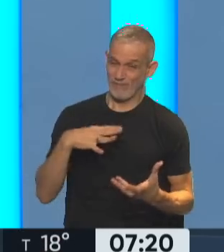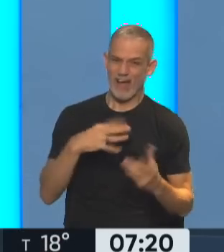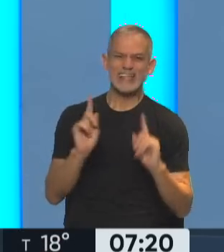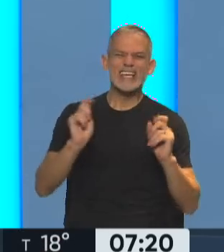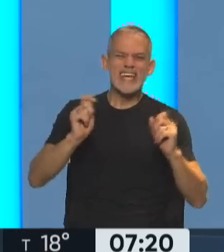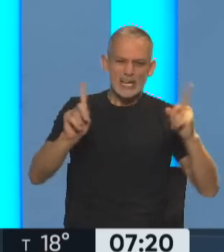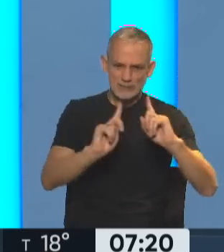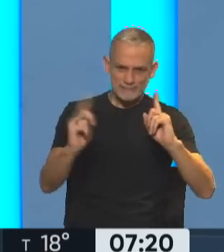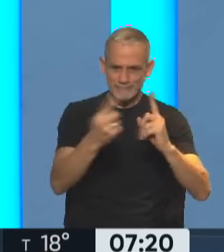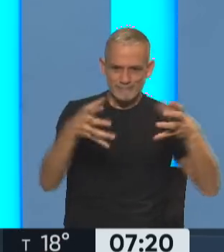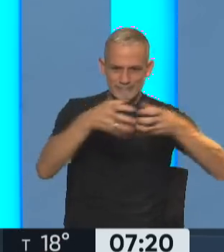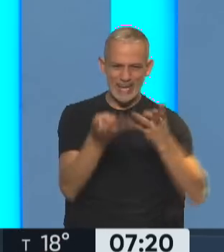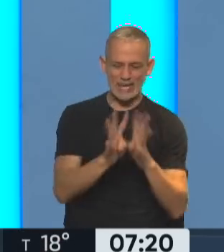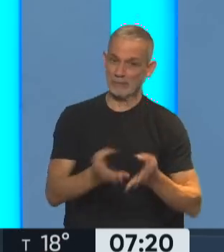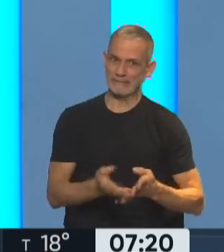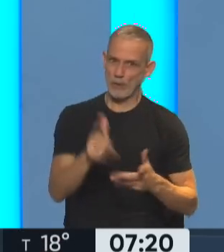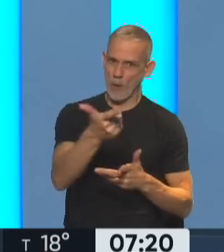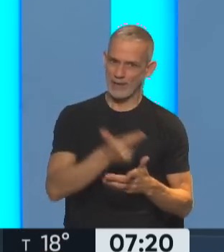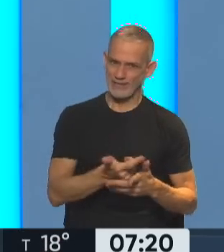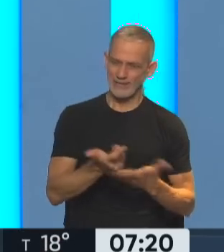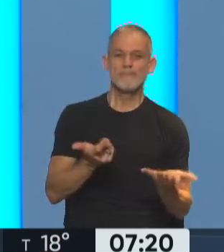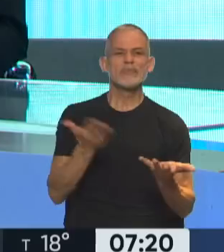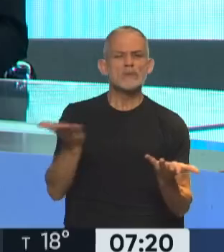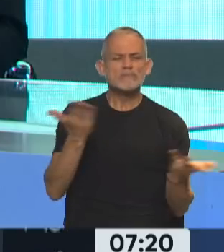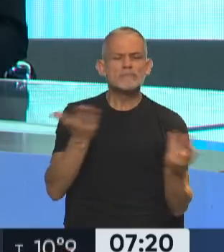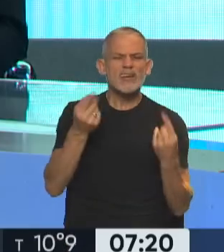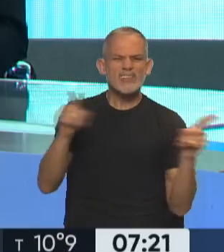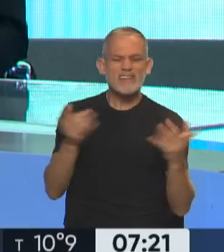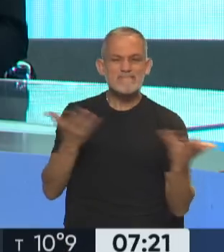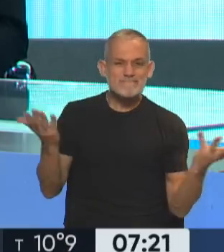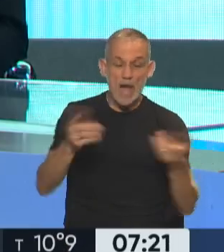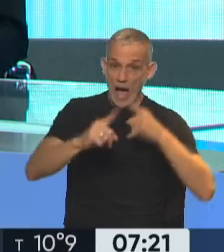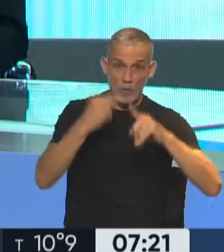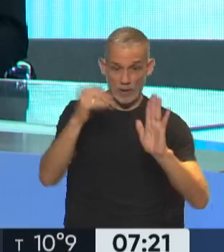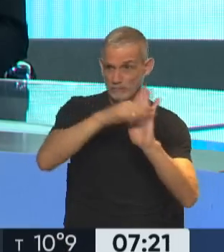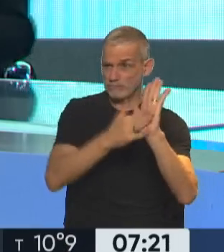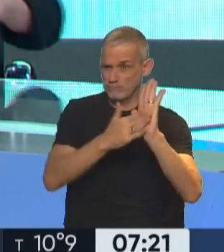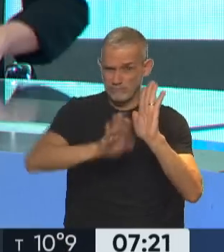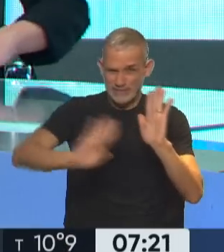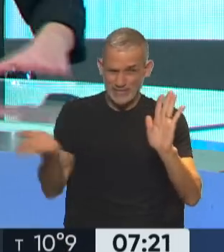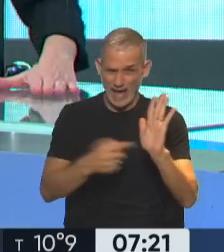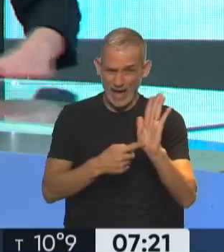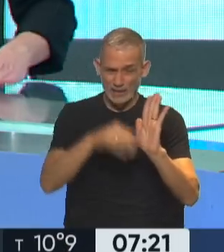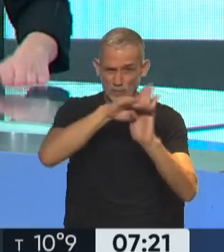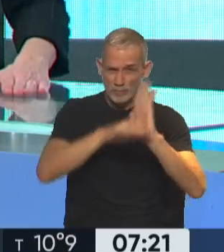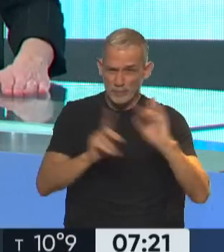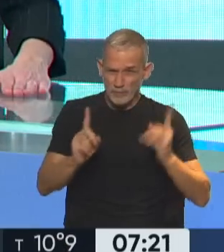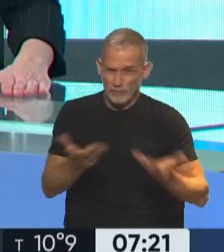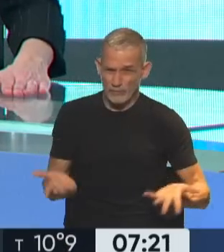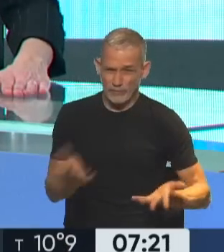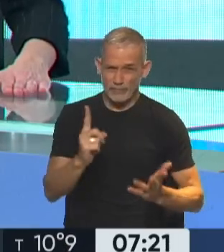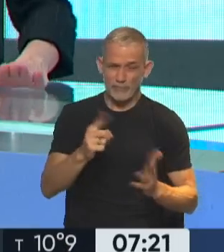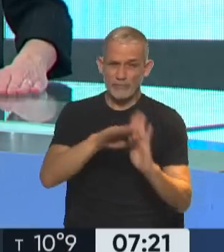ver qué medidas se viene, pero no sé qué tan distinto se puede hacer en el marco de que hay un acuerdo con el FMI. Digamos, Ese acuerdo se mantiene. El acuerdo